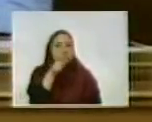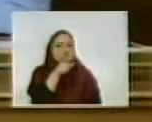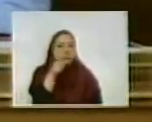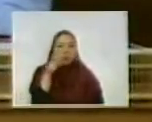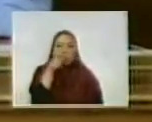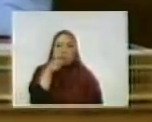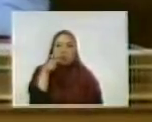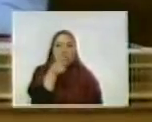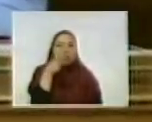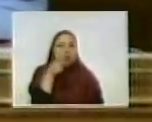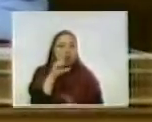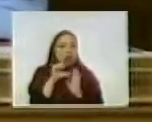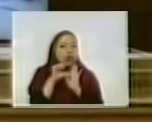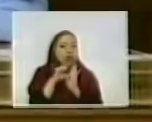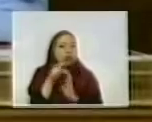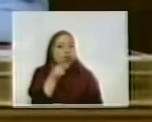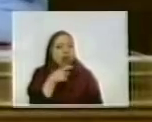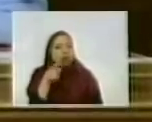Mayra.